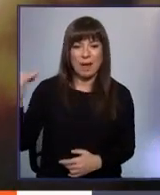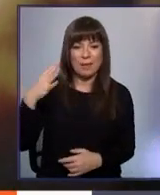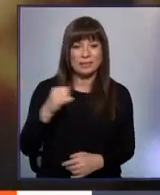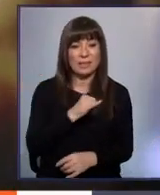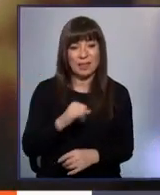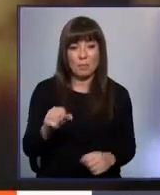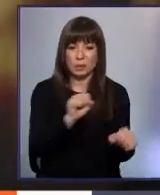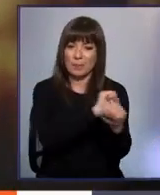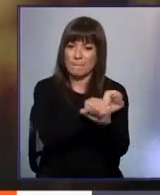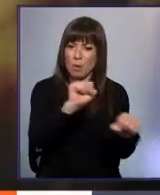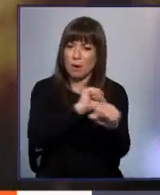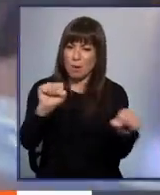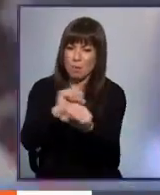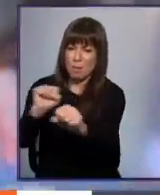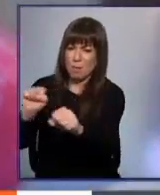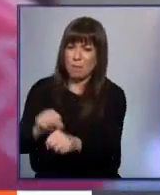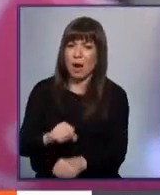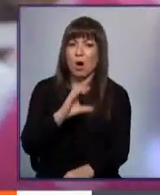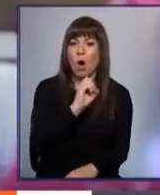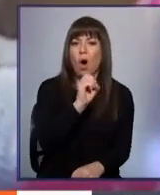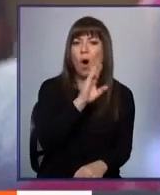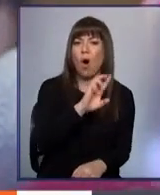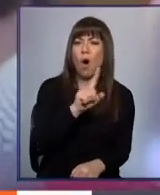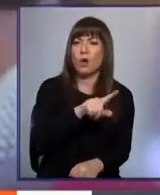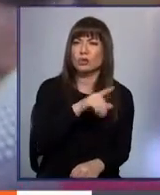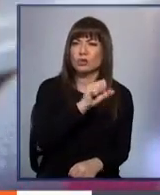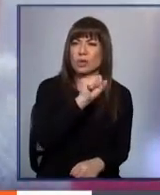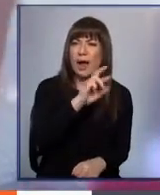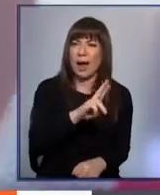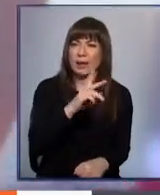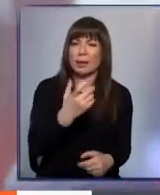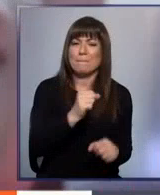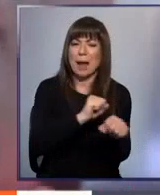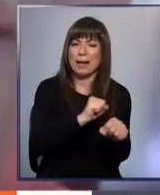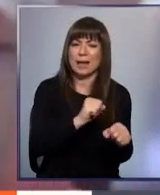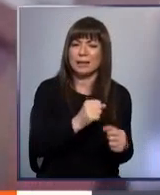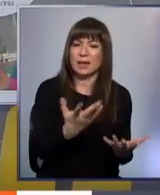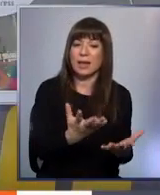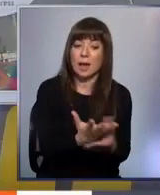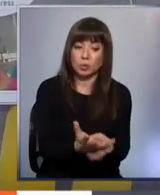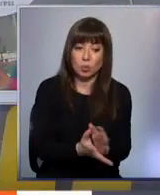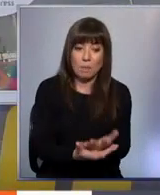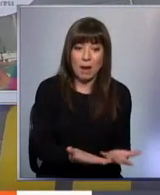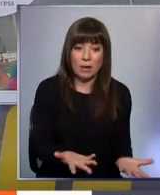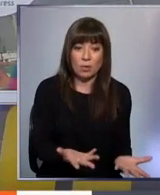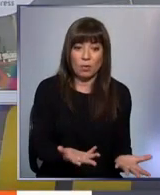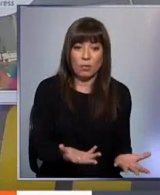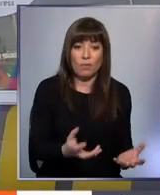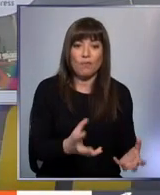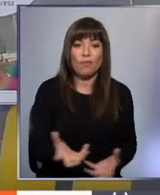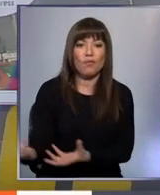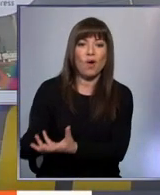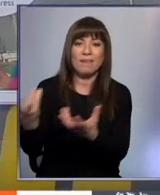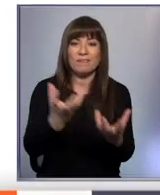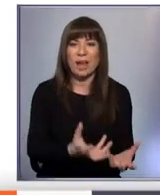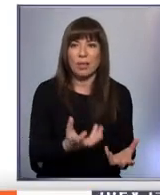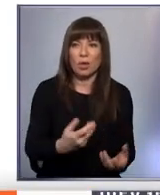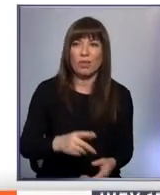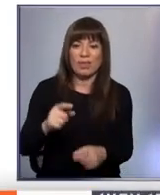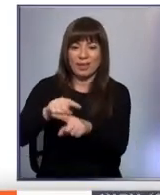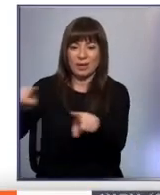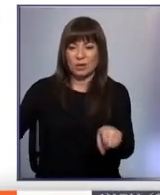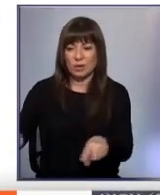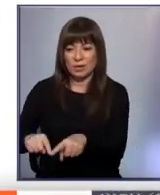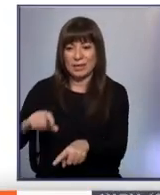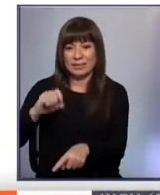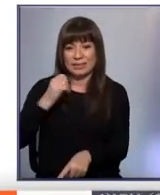atentado explosivo que afectó a Óscar Landerreche con ese paquete bomba que explotó en sus manos y que fue enviado desde esta sucursal de Chile Express